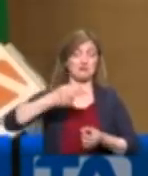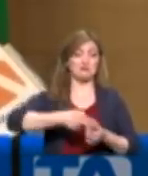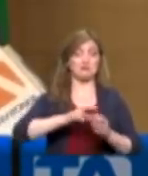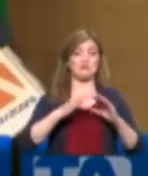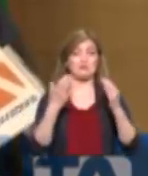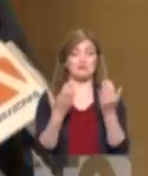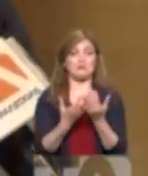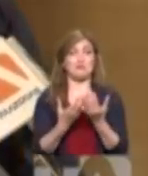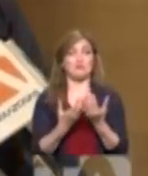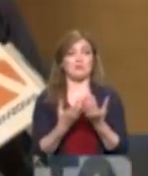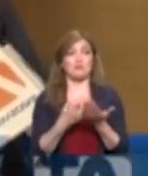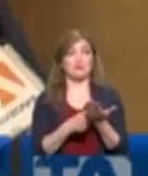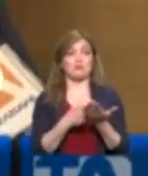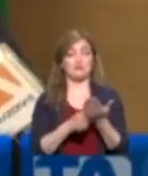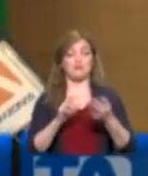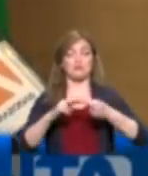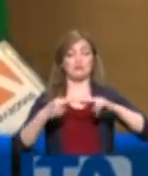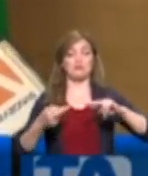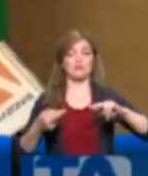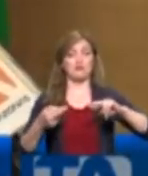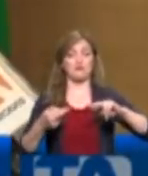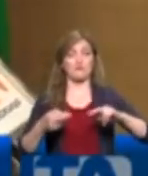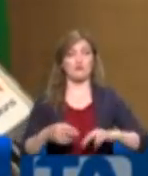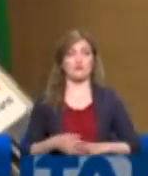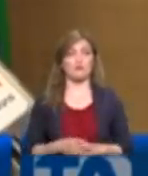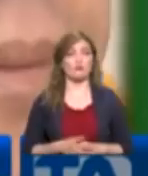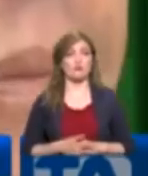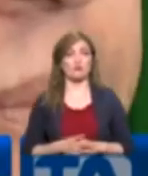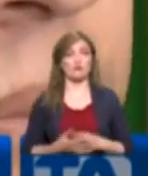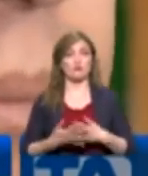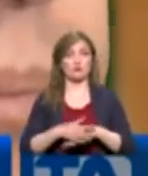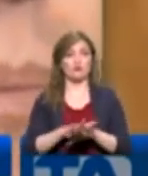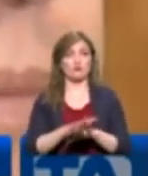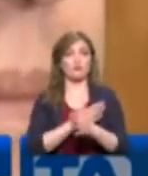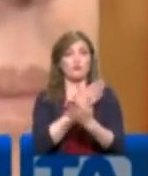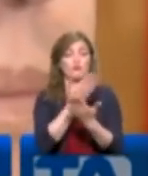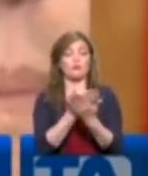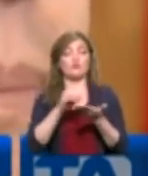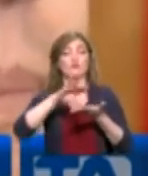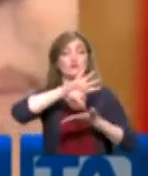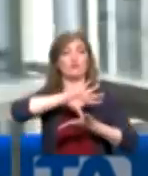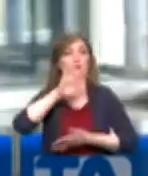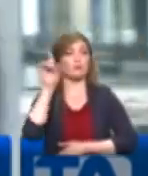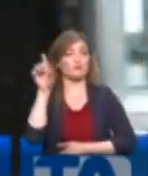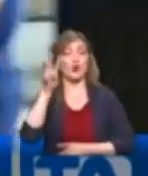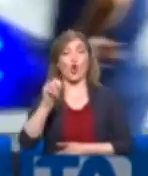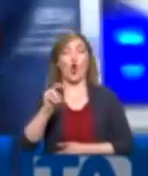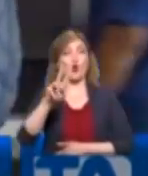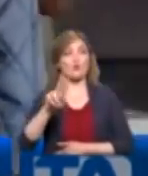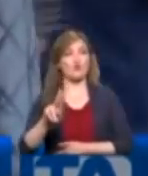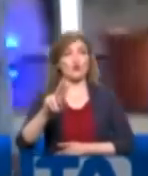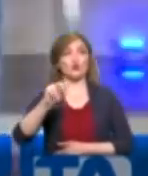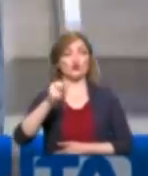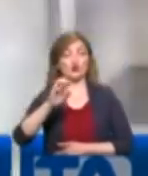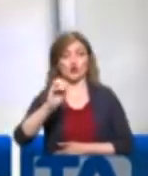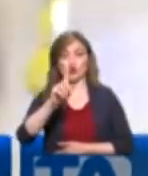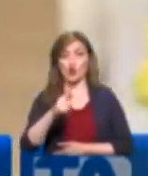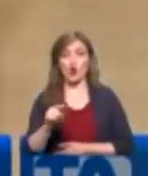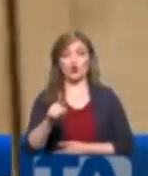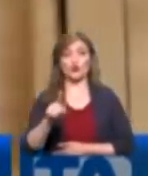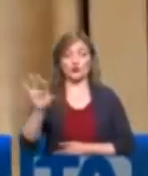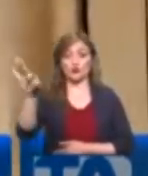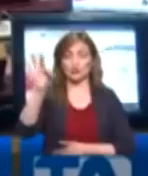comisión, se pueden tratar todas las reformas, yo creo que de una forma unificada. La propuesta del asambleísta Muñoz sugiere que la selección